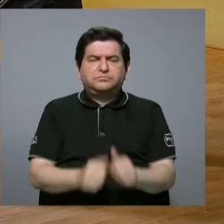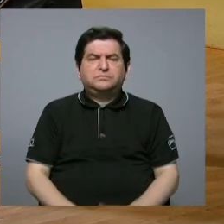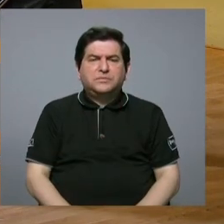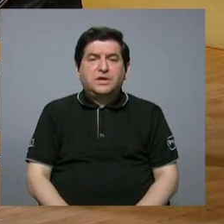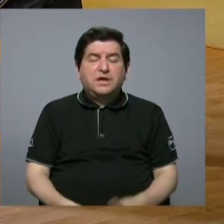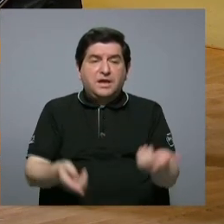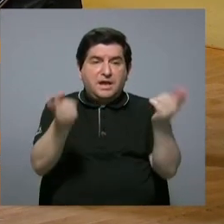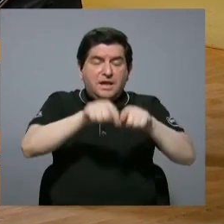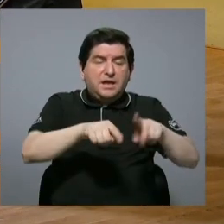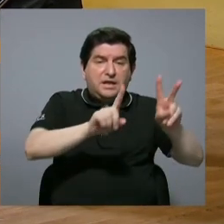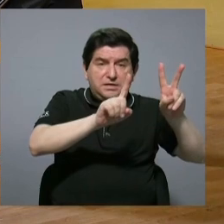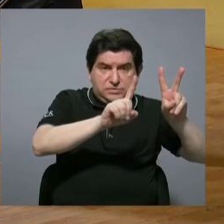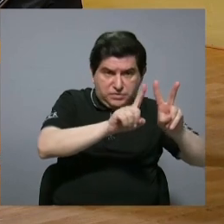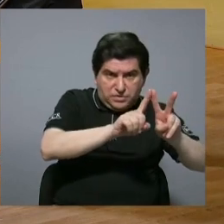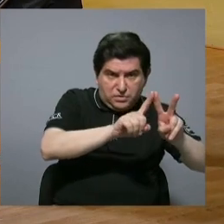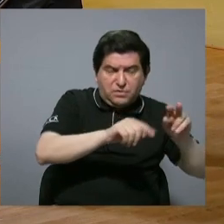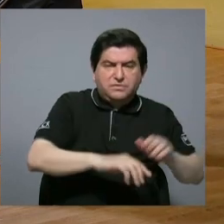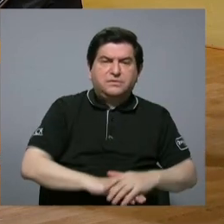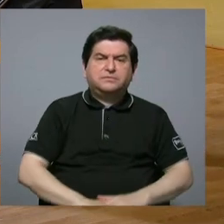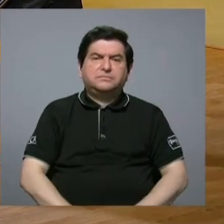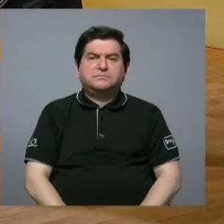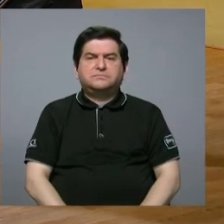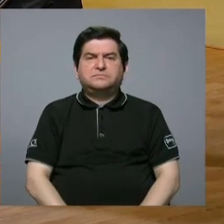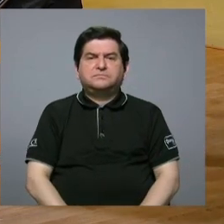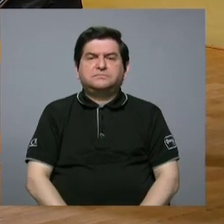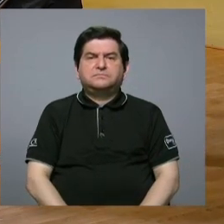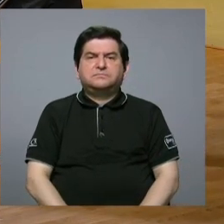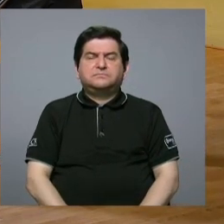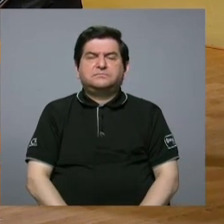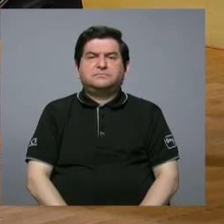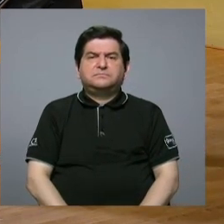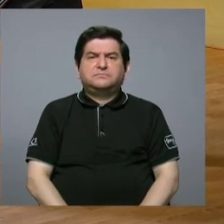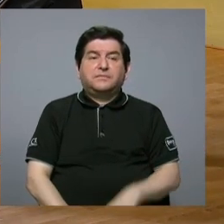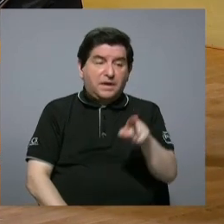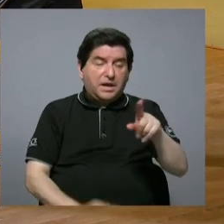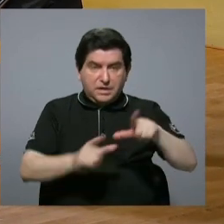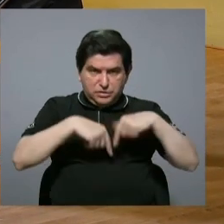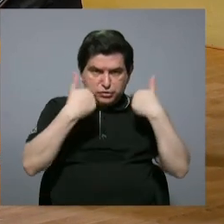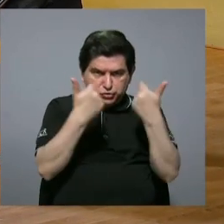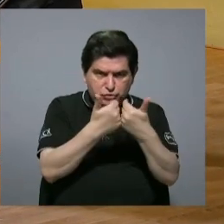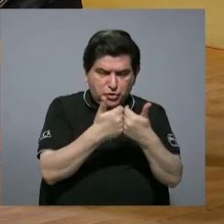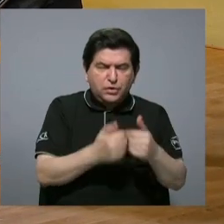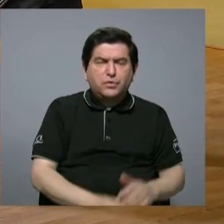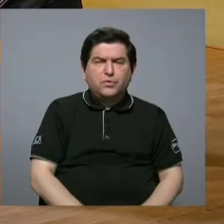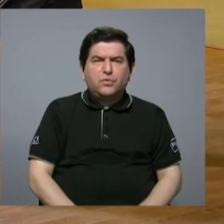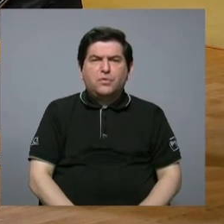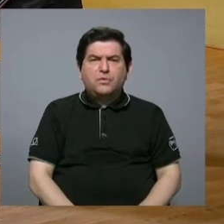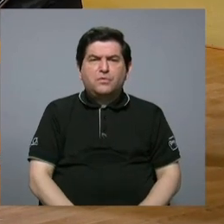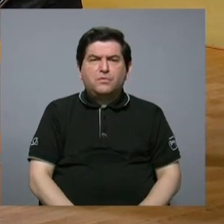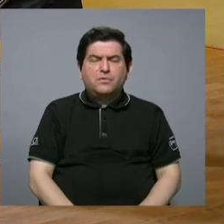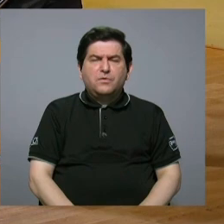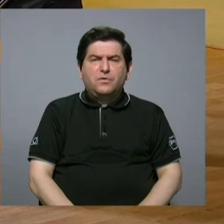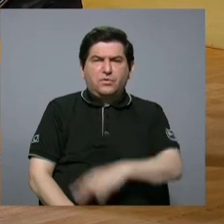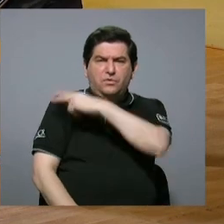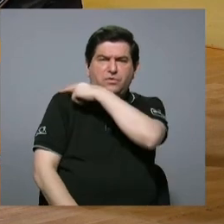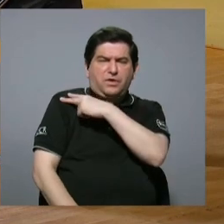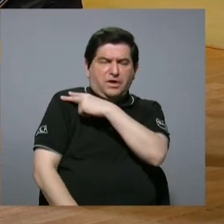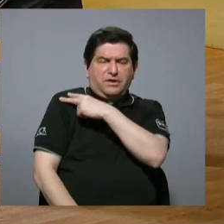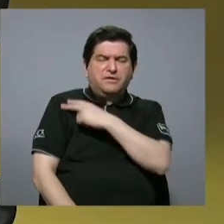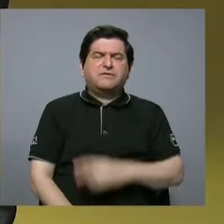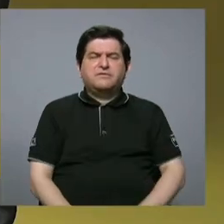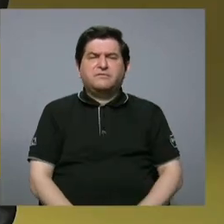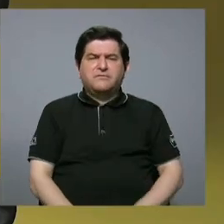de Nicoya, ¿verdad? Que este escuadrón de caballería va a estar al mando de un